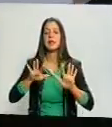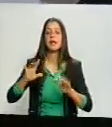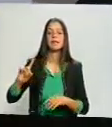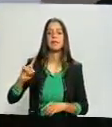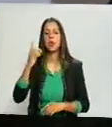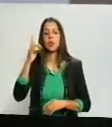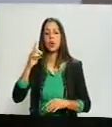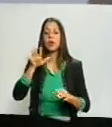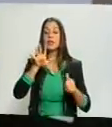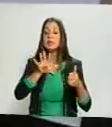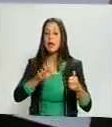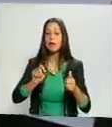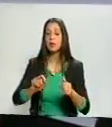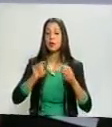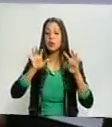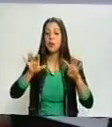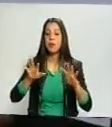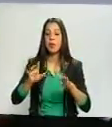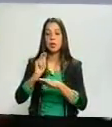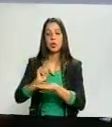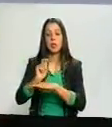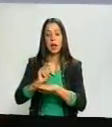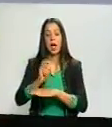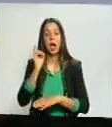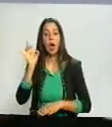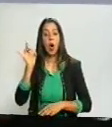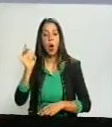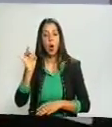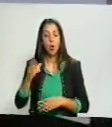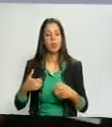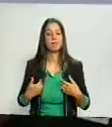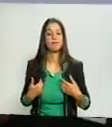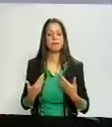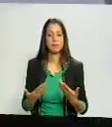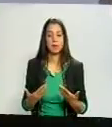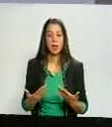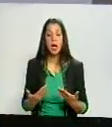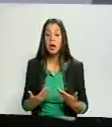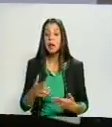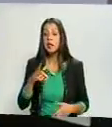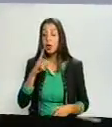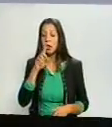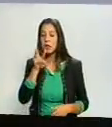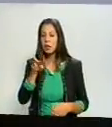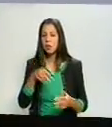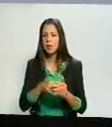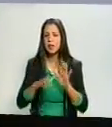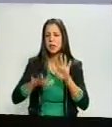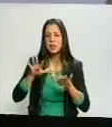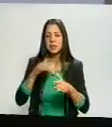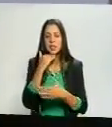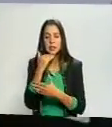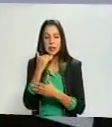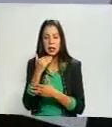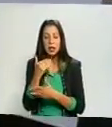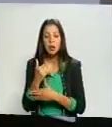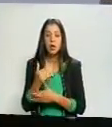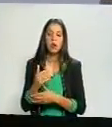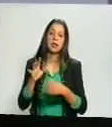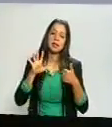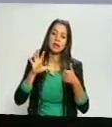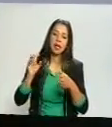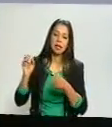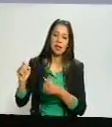entregamos 6.9 toneladas de oro. Y más recientemente, en el año 2015, solo 600 kilos de